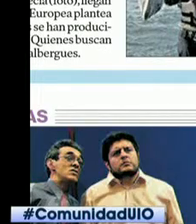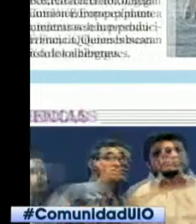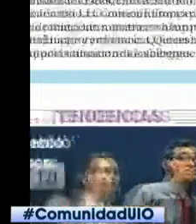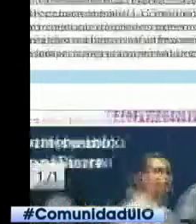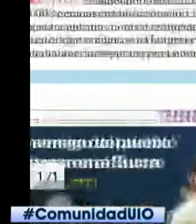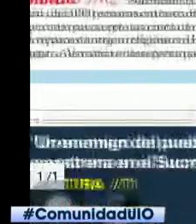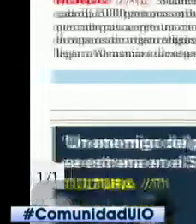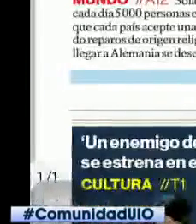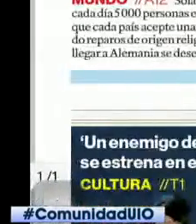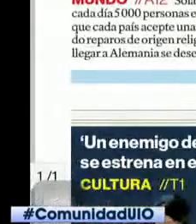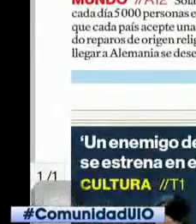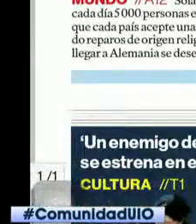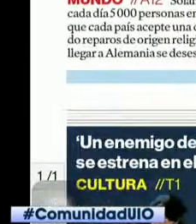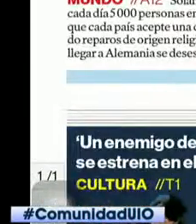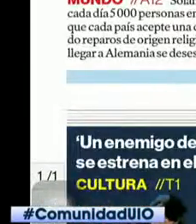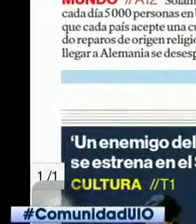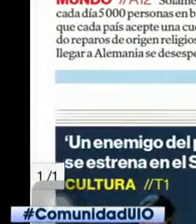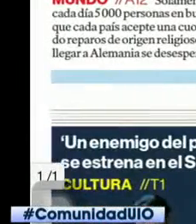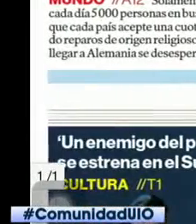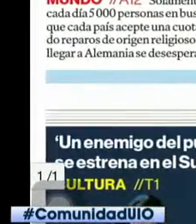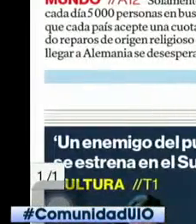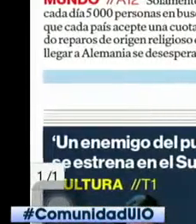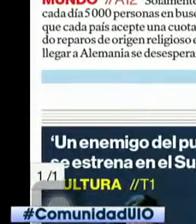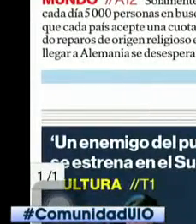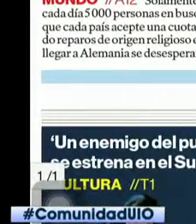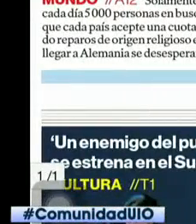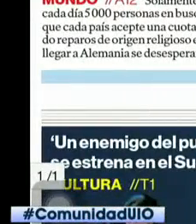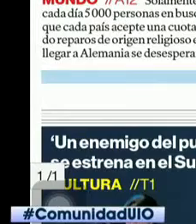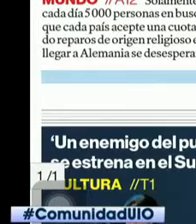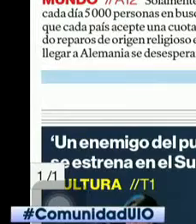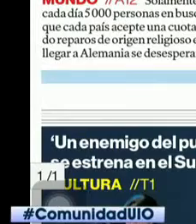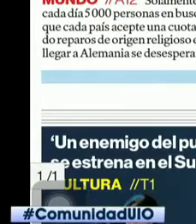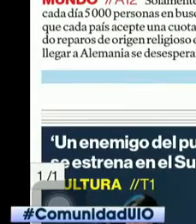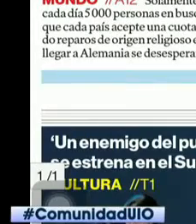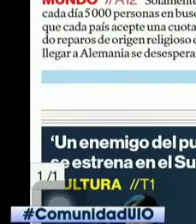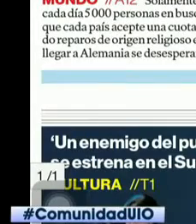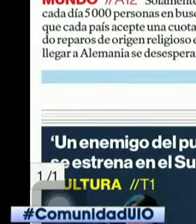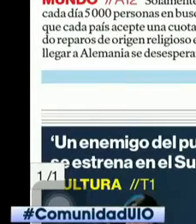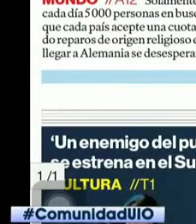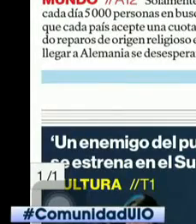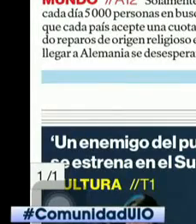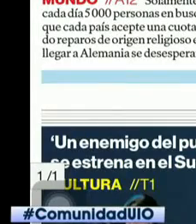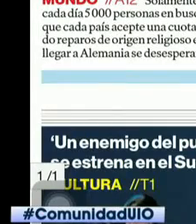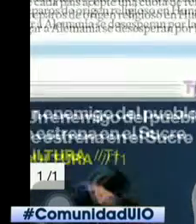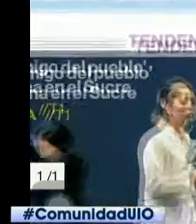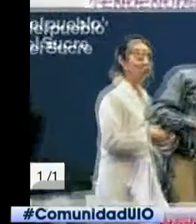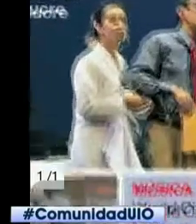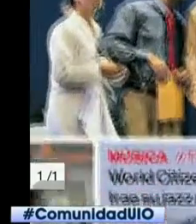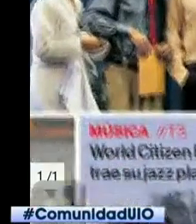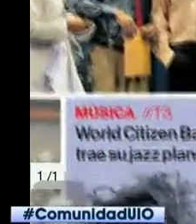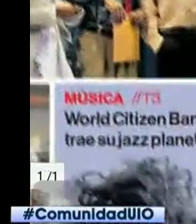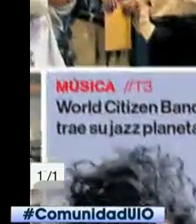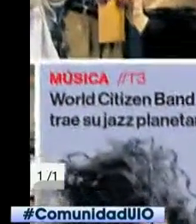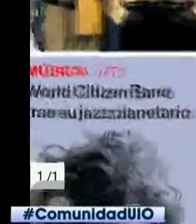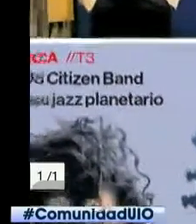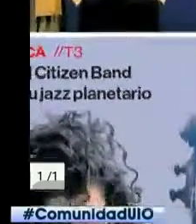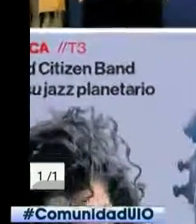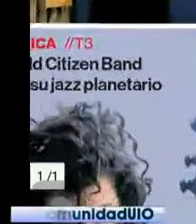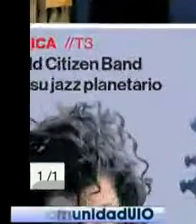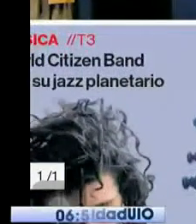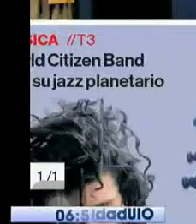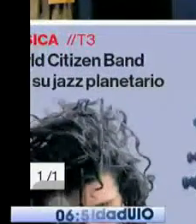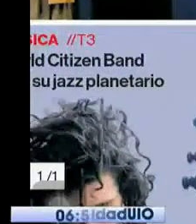del distrito. En lo internacional, miles de refugiados desbordan el plan de acogida en Europa, sobre todo